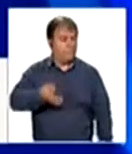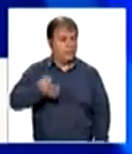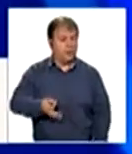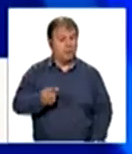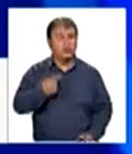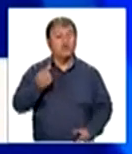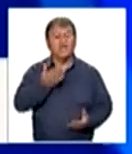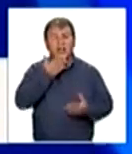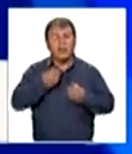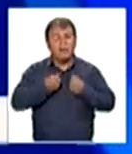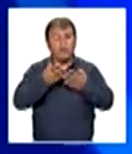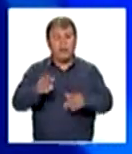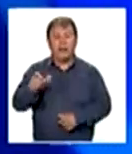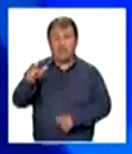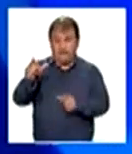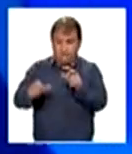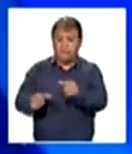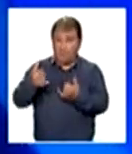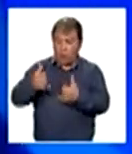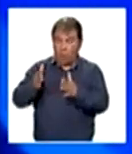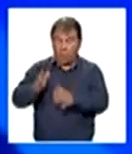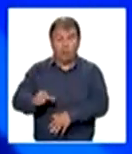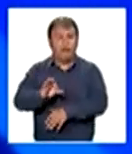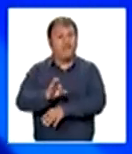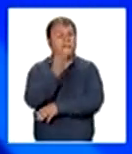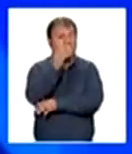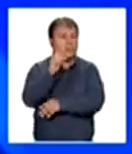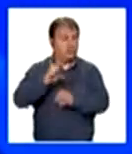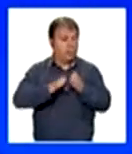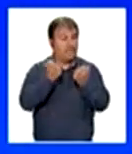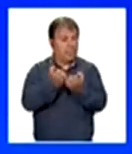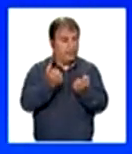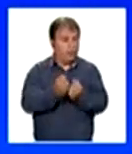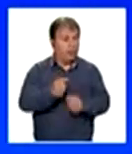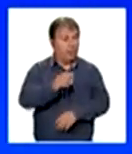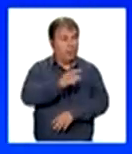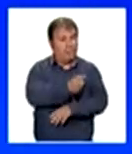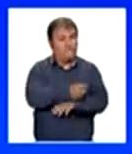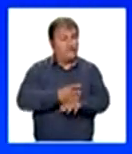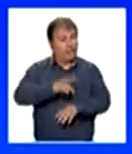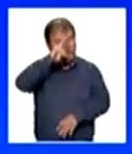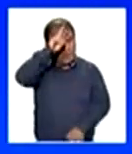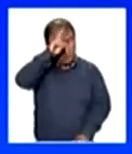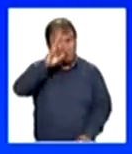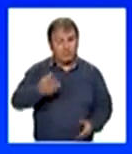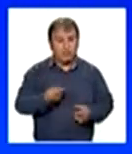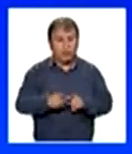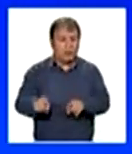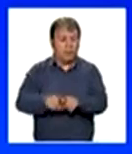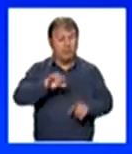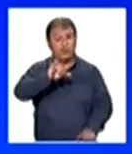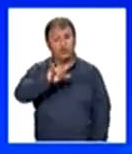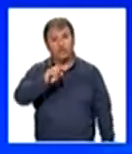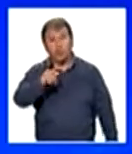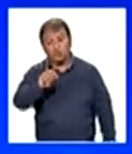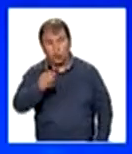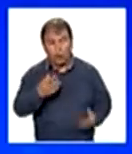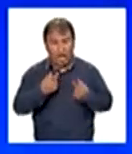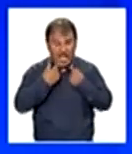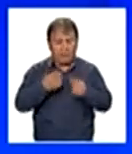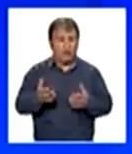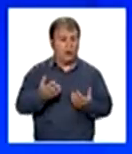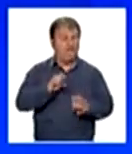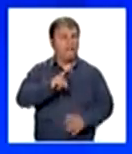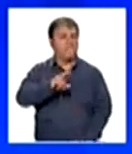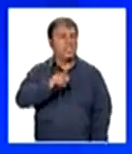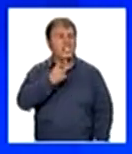puede informar nuevamente el jugador, la federación del equipo del jugador y la Federación Peruana de Fútbol. Pero además, Yoshimar Yotun se ha pronunciado el día de hoy desde la Videna.